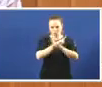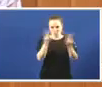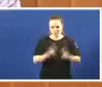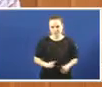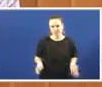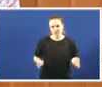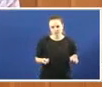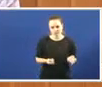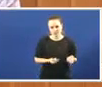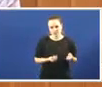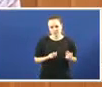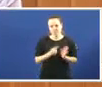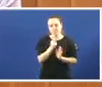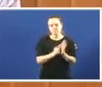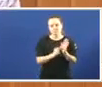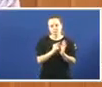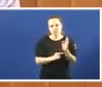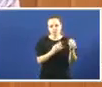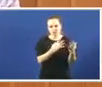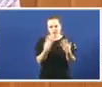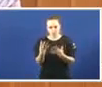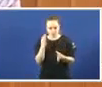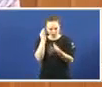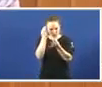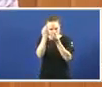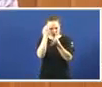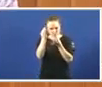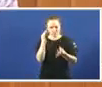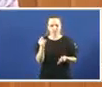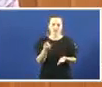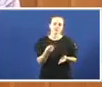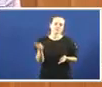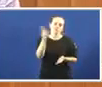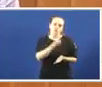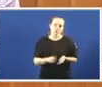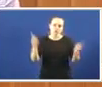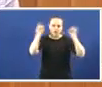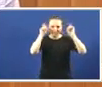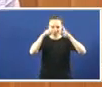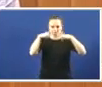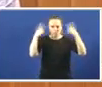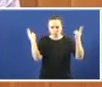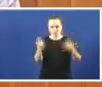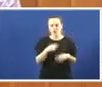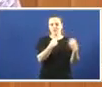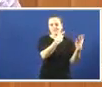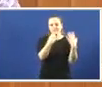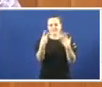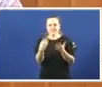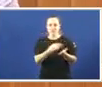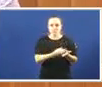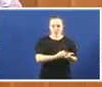e 49 medidas concretas. Un plan de mellora e recuperación do ensino público, dotado con 67 millóns e articulado